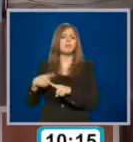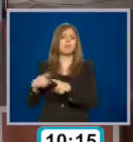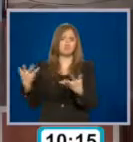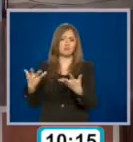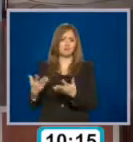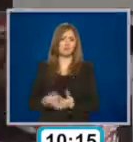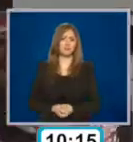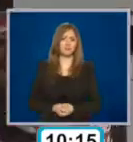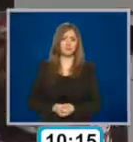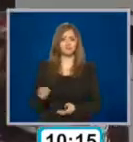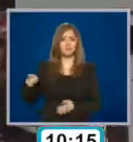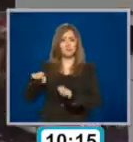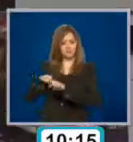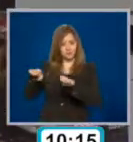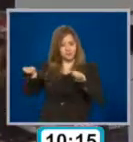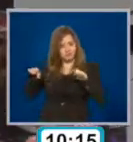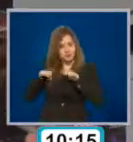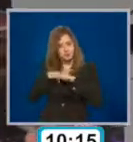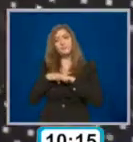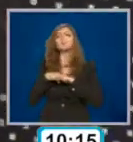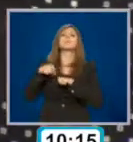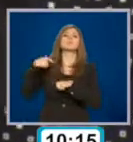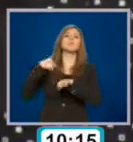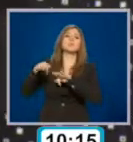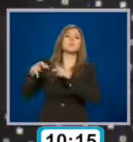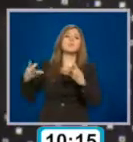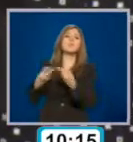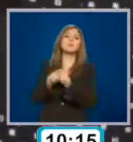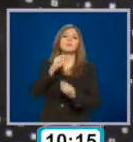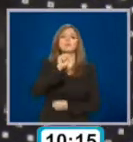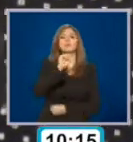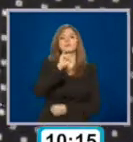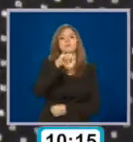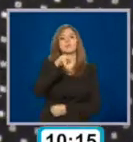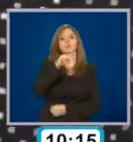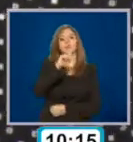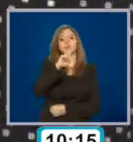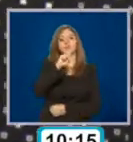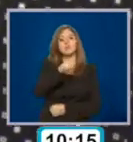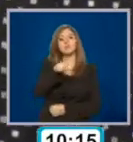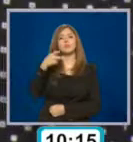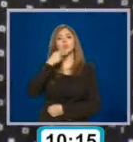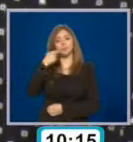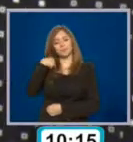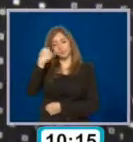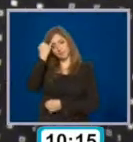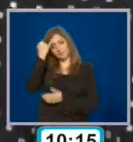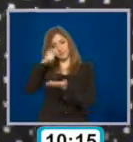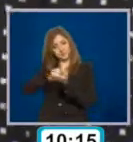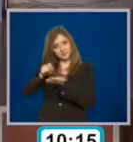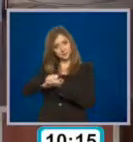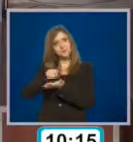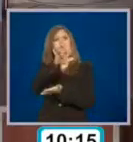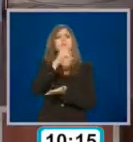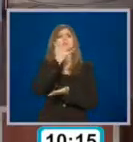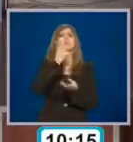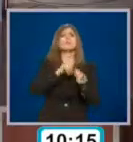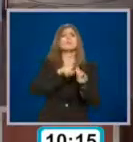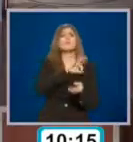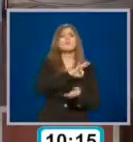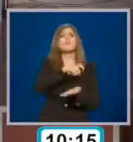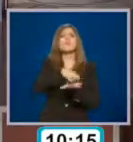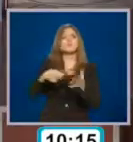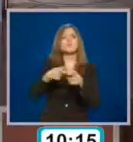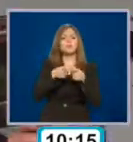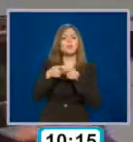mi equipo de trabajo, Ajá. Synthesis Music, que es mi productor musical, y Chris J, que es mi compositor. ¿Dónde podemos encontrar el material discográfico? ¿En las redes Material, sociales? todas